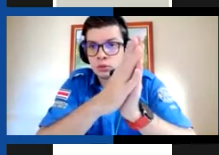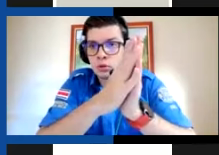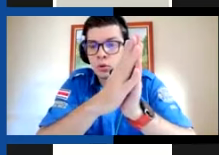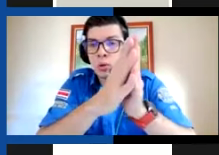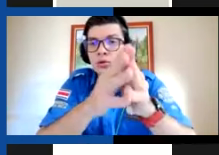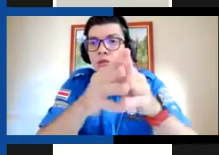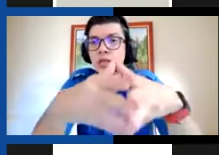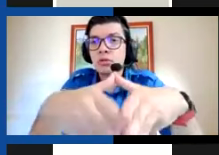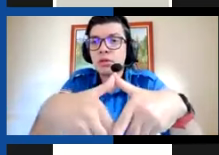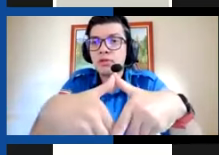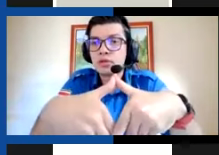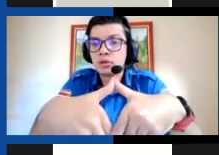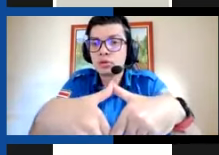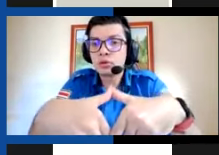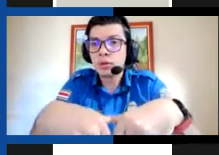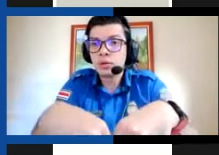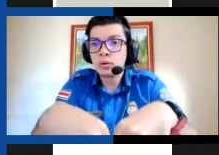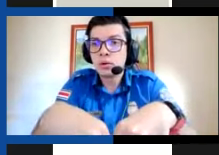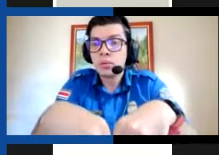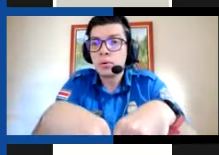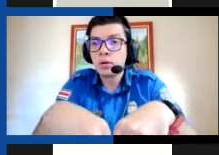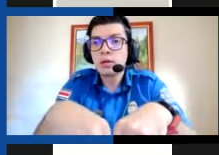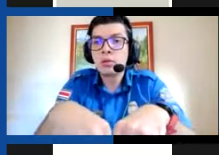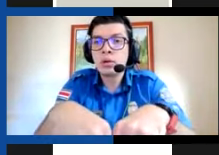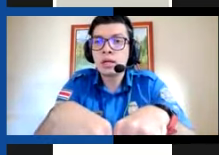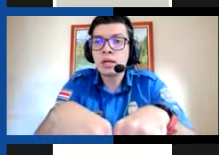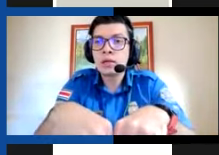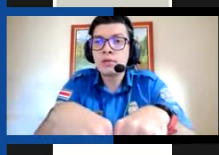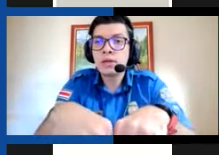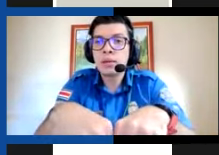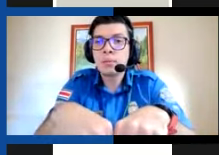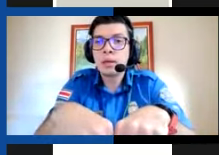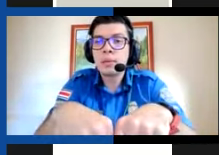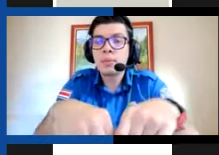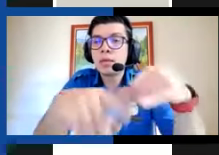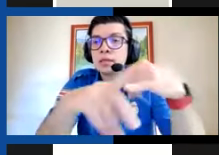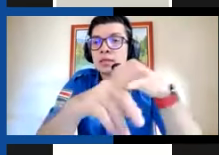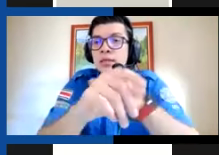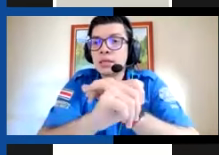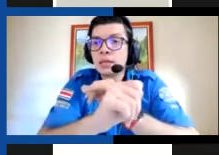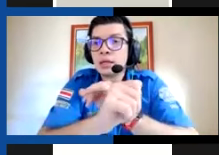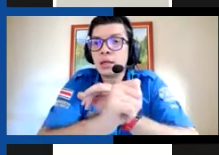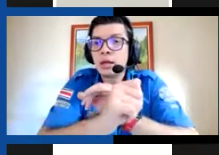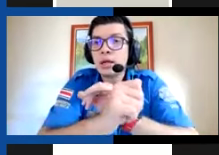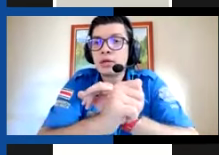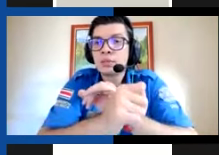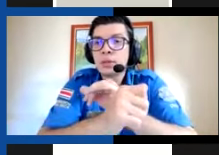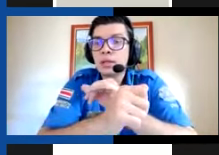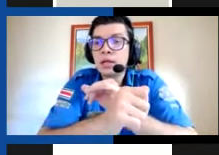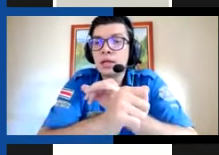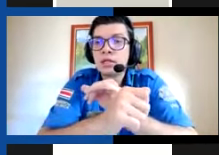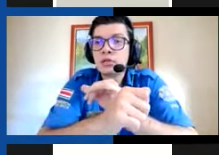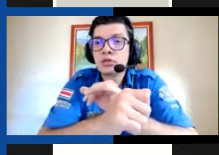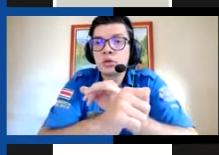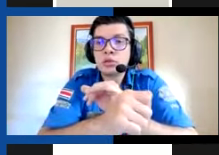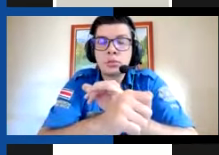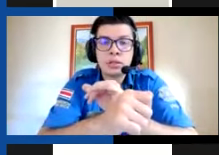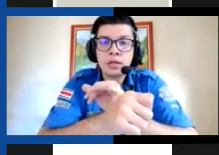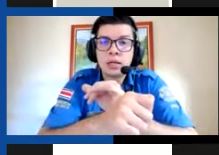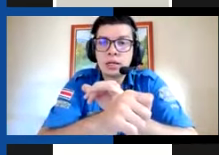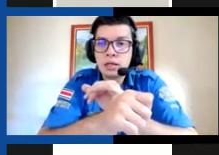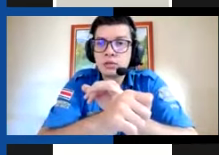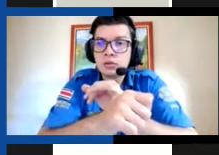opción cuando usted ya tiene un edificio construido, porque nunca debería, en primera instancia, el recipiente en el techo solo